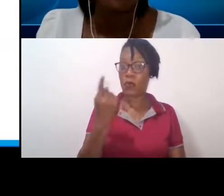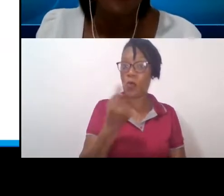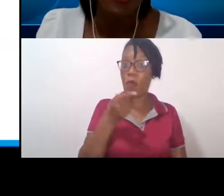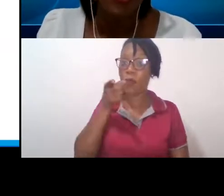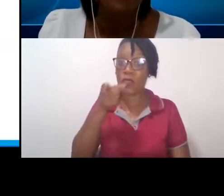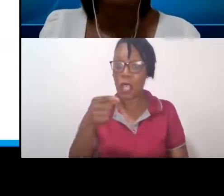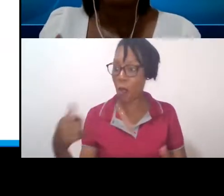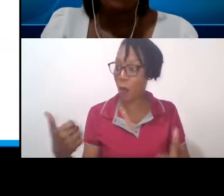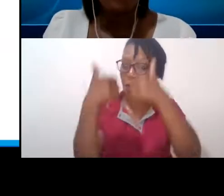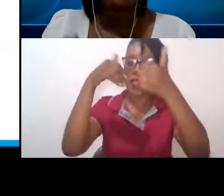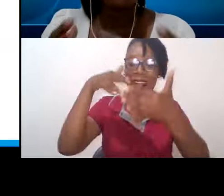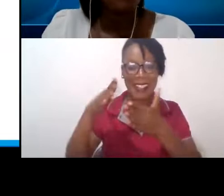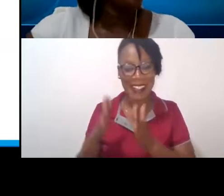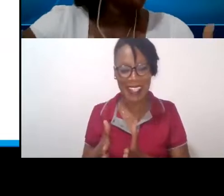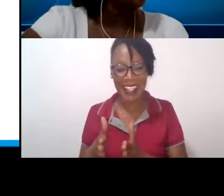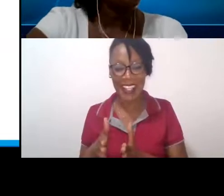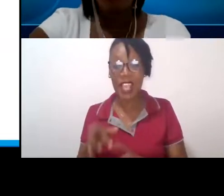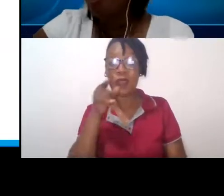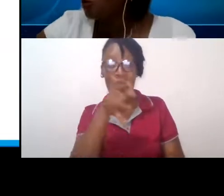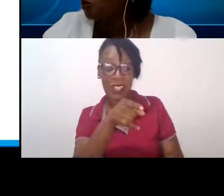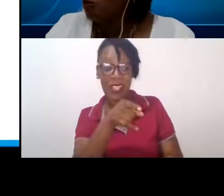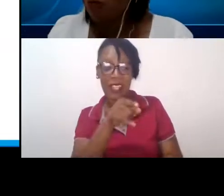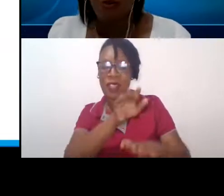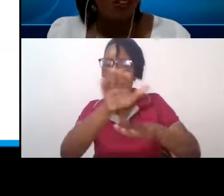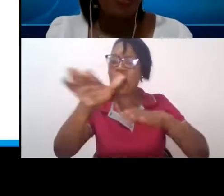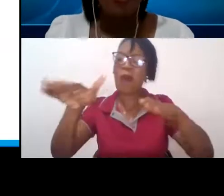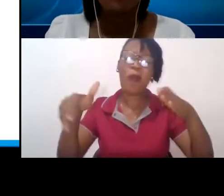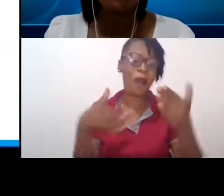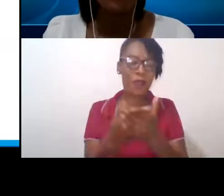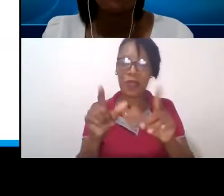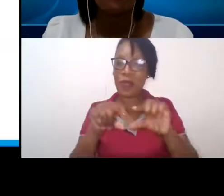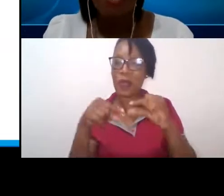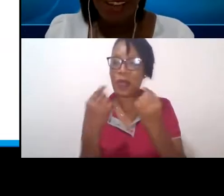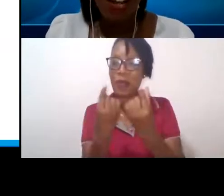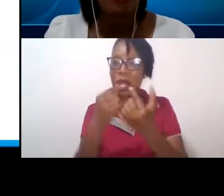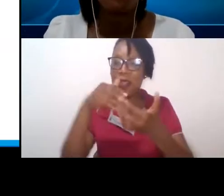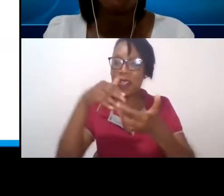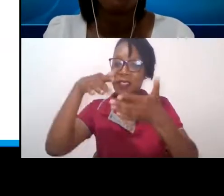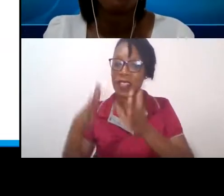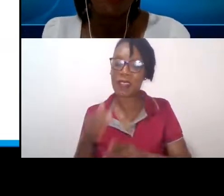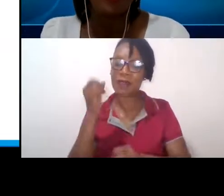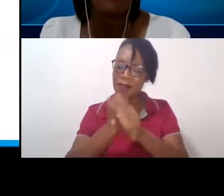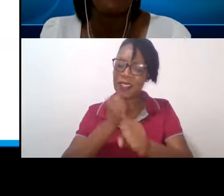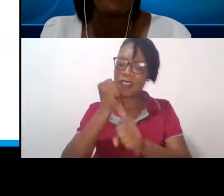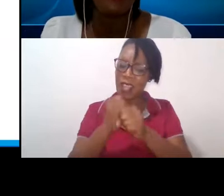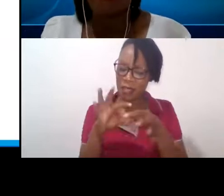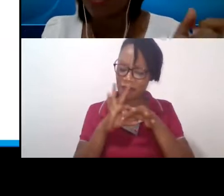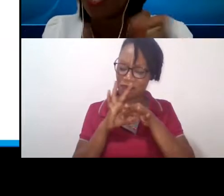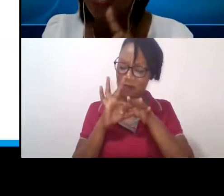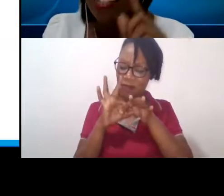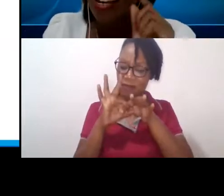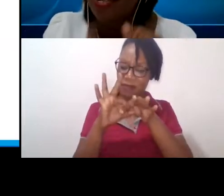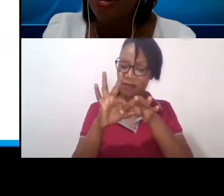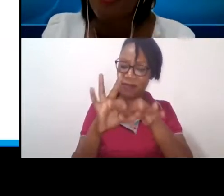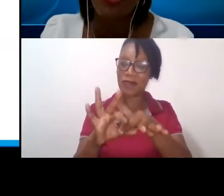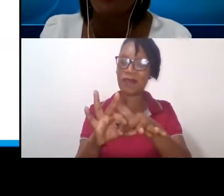contra el estudiante, sino va a ser usted y todo un grupo de estudiantes trabajando juntos por salir adelante, porque aquí